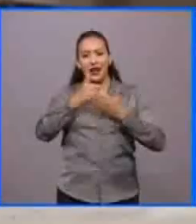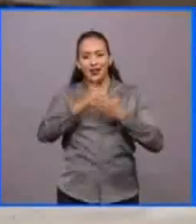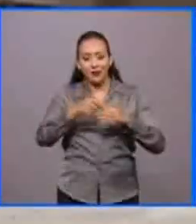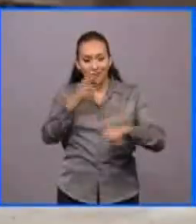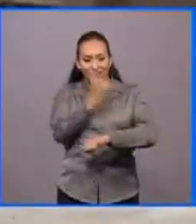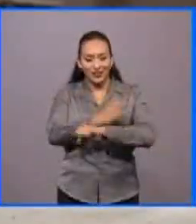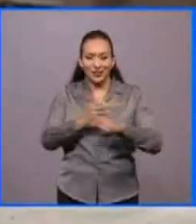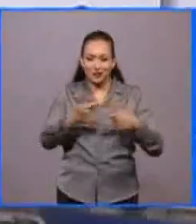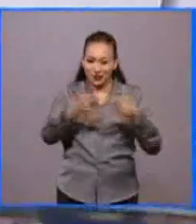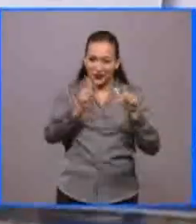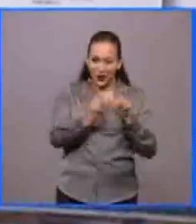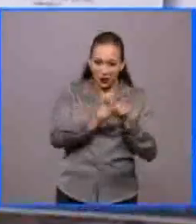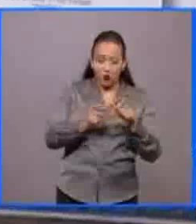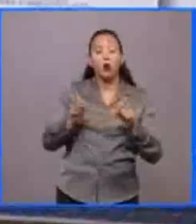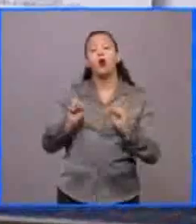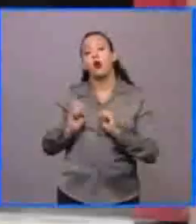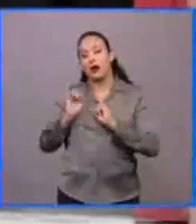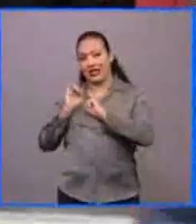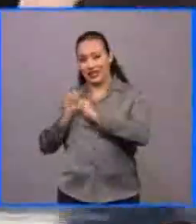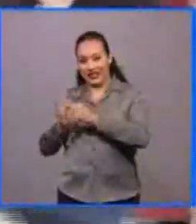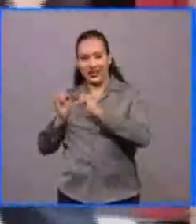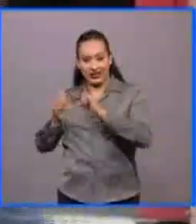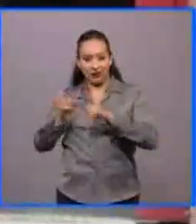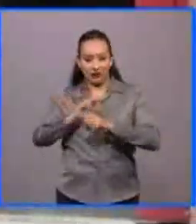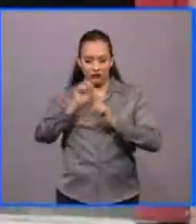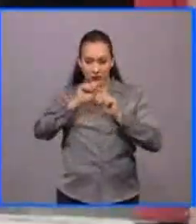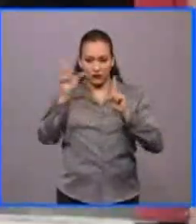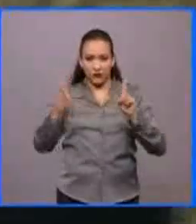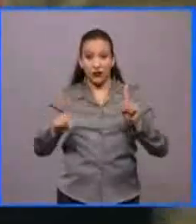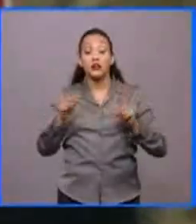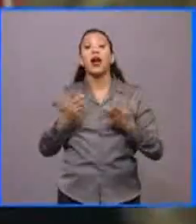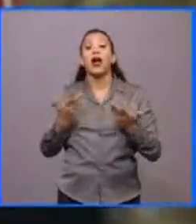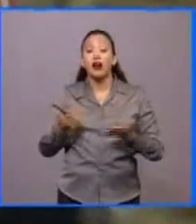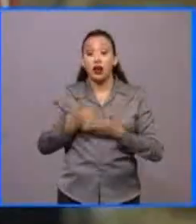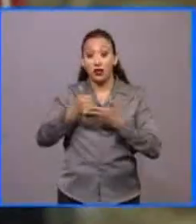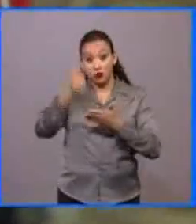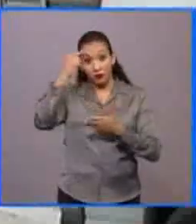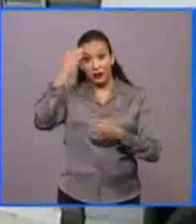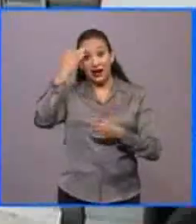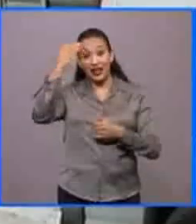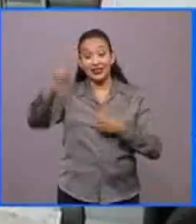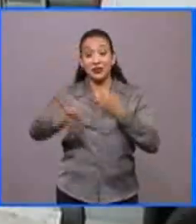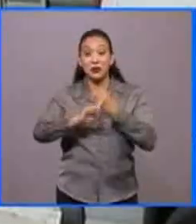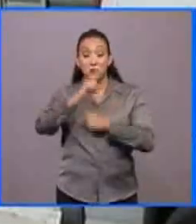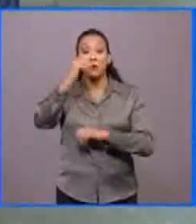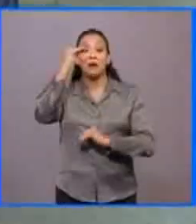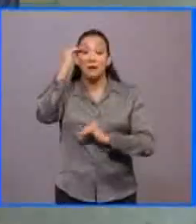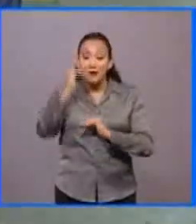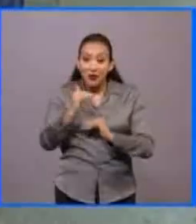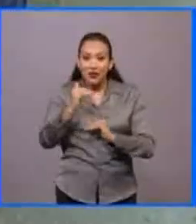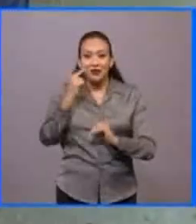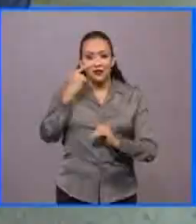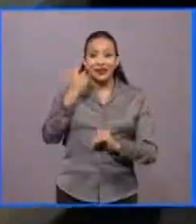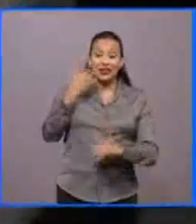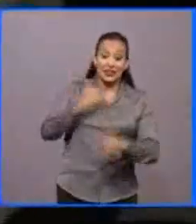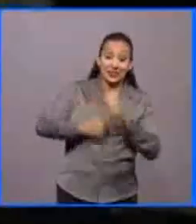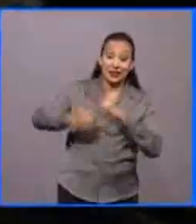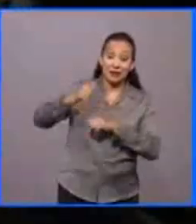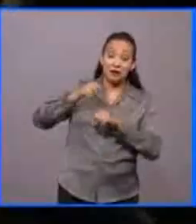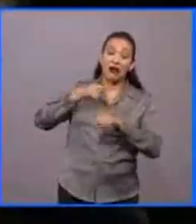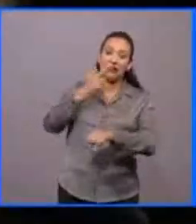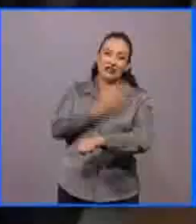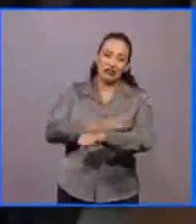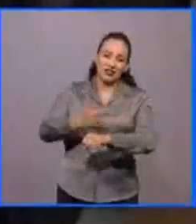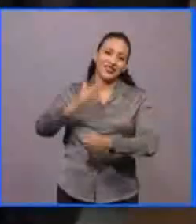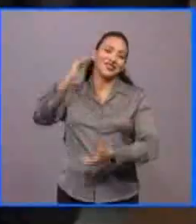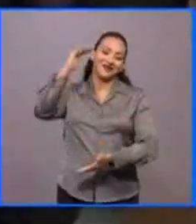colectivos y de asuntos individuales en todo el país, se logró reducir el tiempo de solución de los conflictos de 5 años a